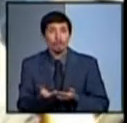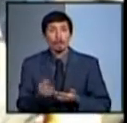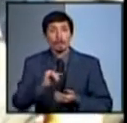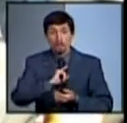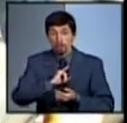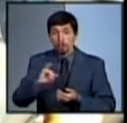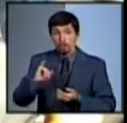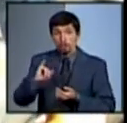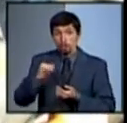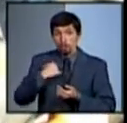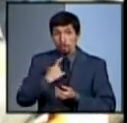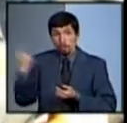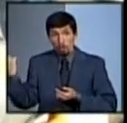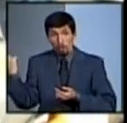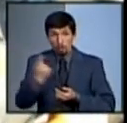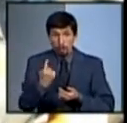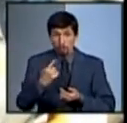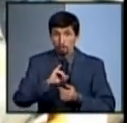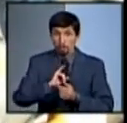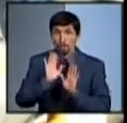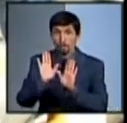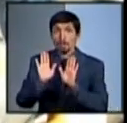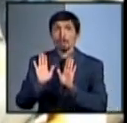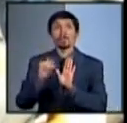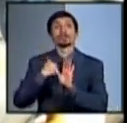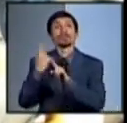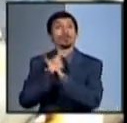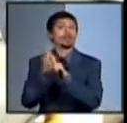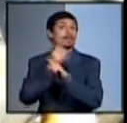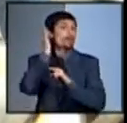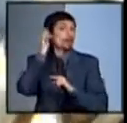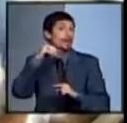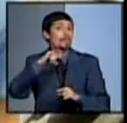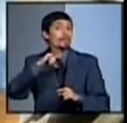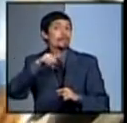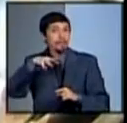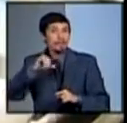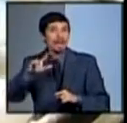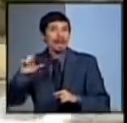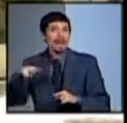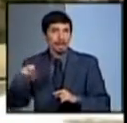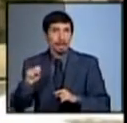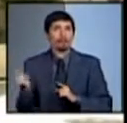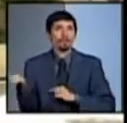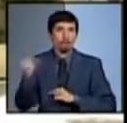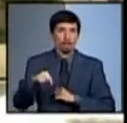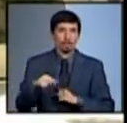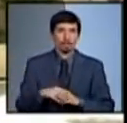Ya, yo te espero. ¿Esperamos un ratito? Sí, Cata. Voy a conversar, ¿Sando?, con la Milena y vuelvo. Ya.